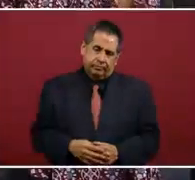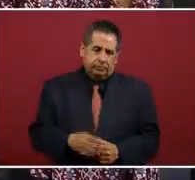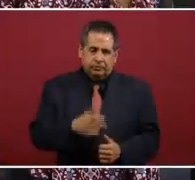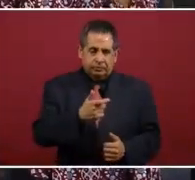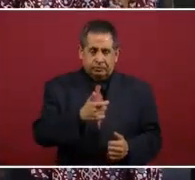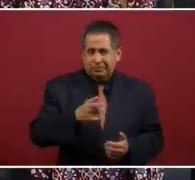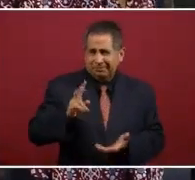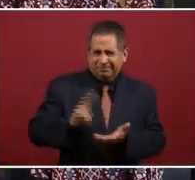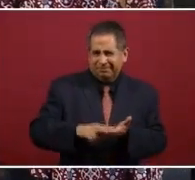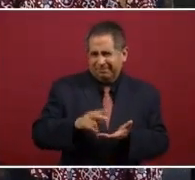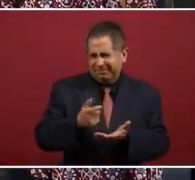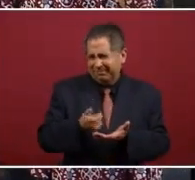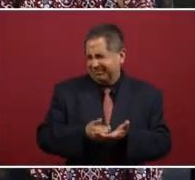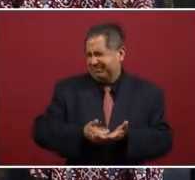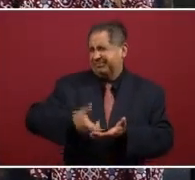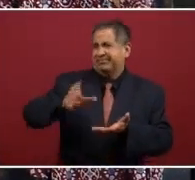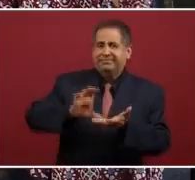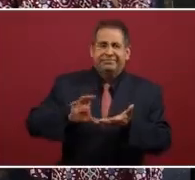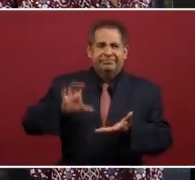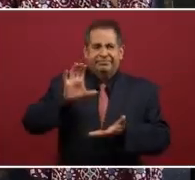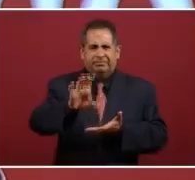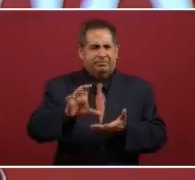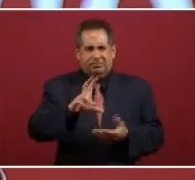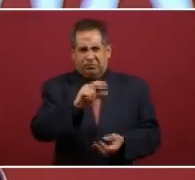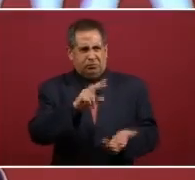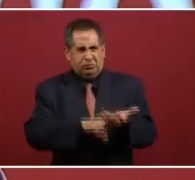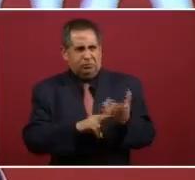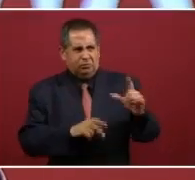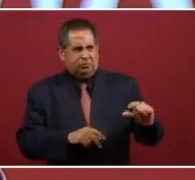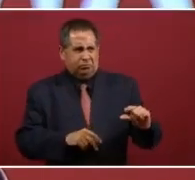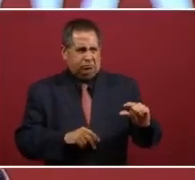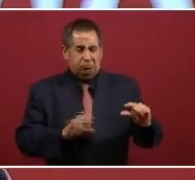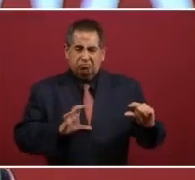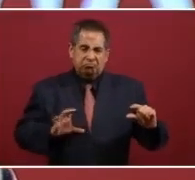sobreprecio, muchísimo dinero pagado de más.